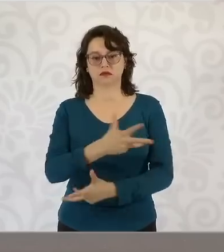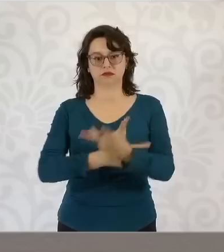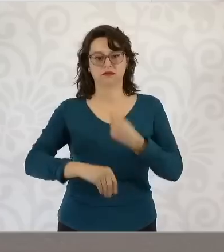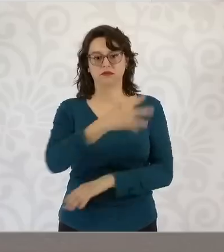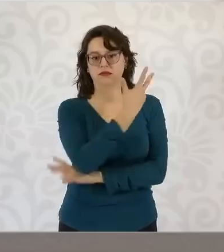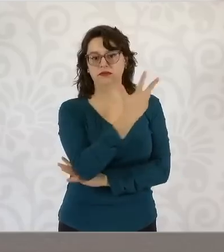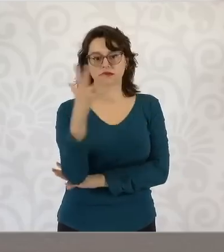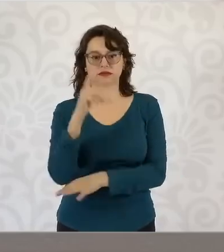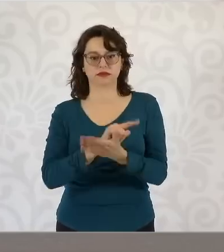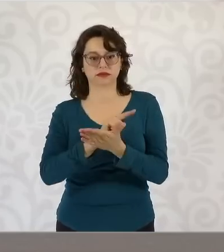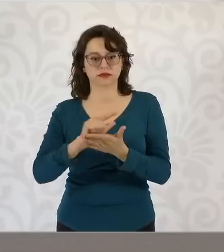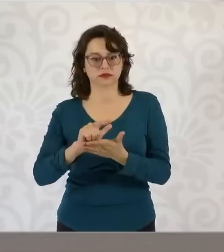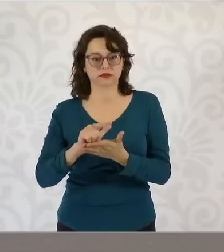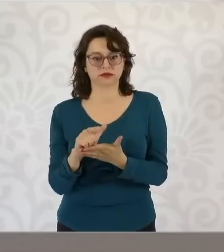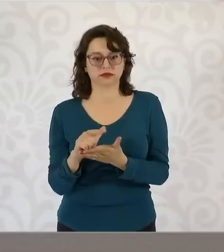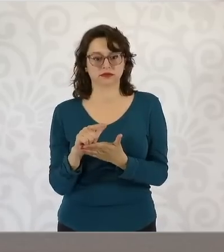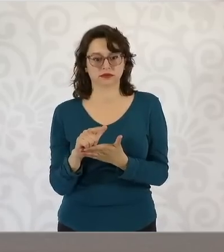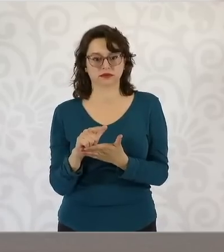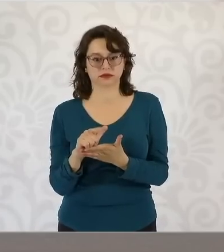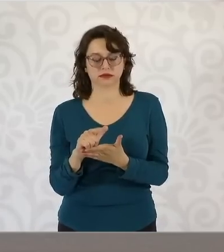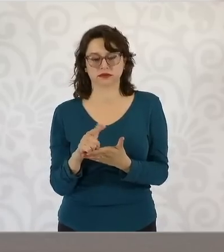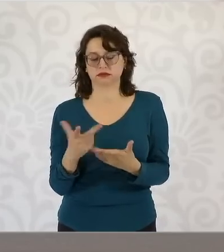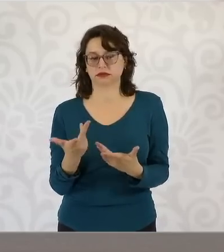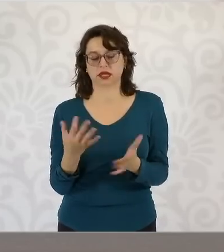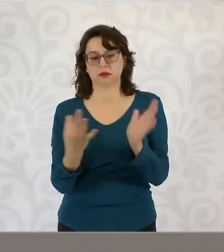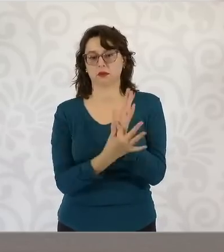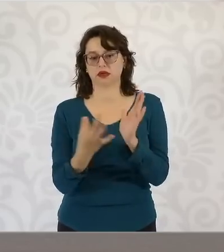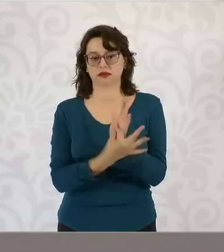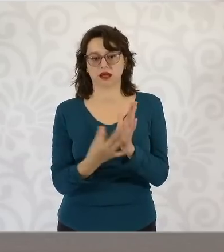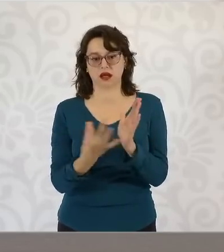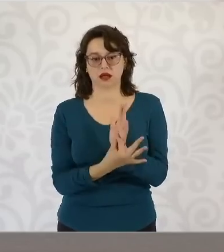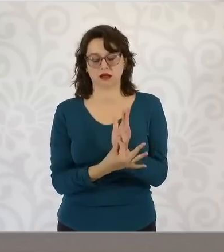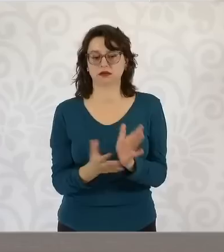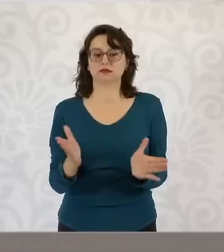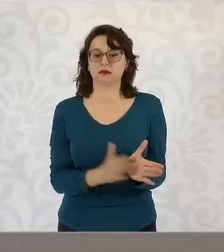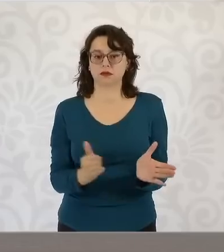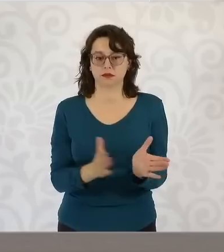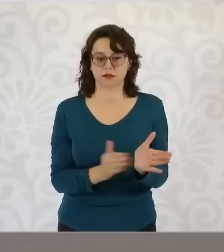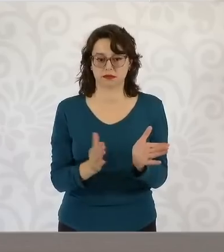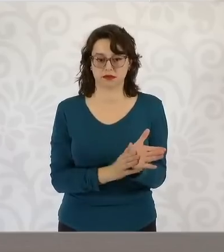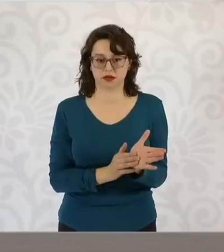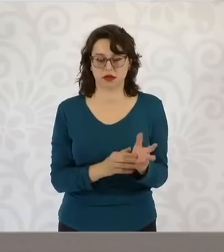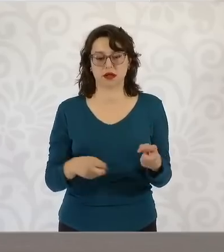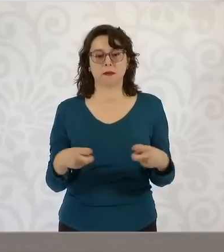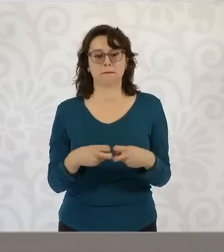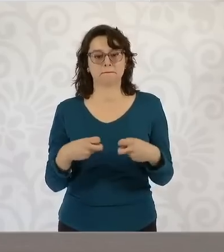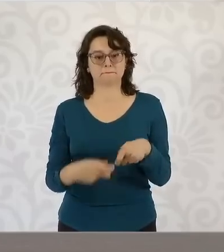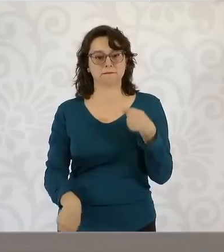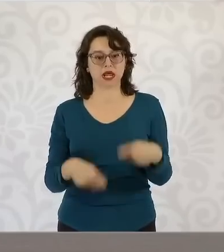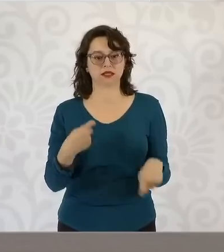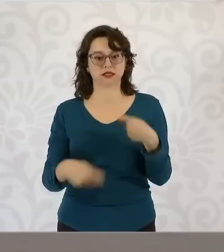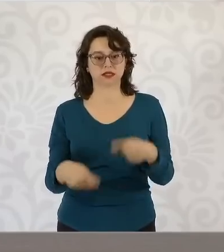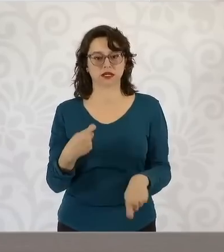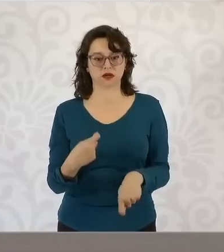limpias, industrias metálicas básicas, industria del papel, industria del plástico,